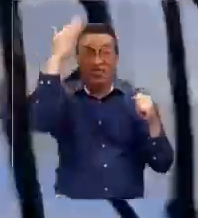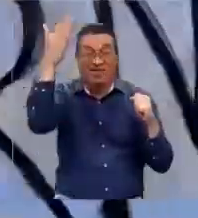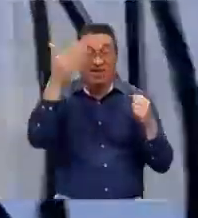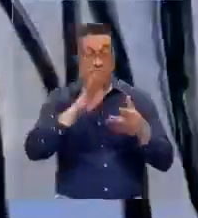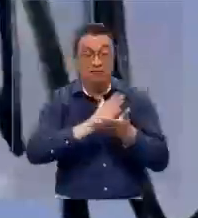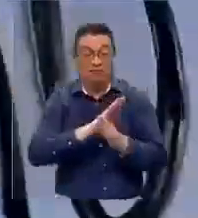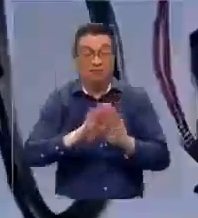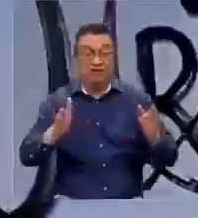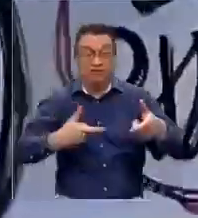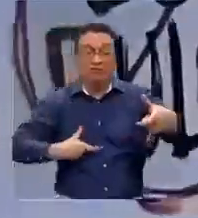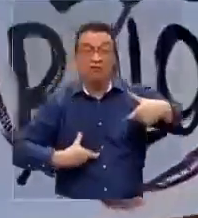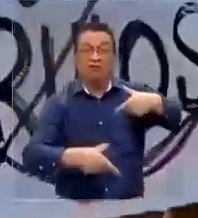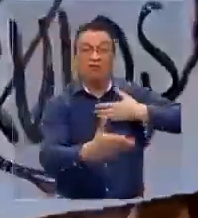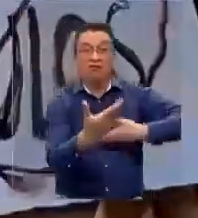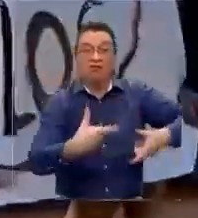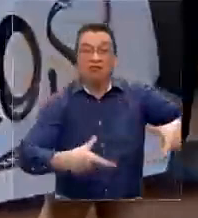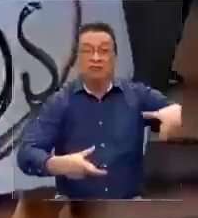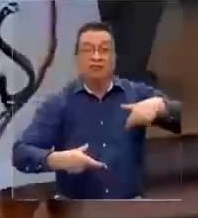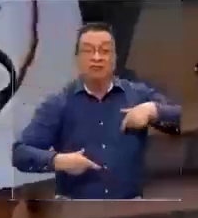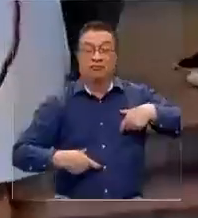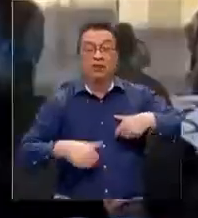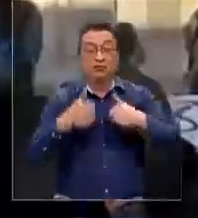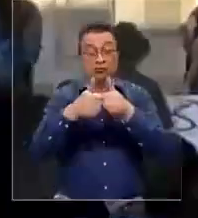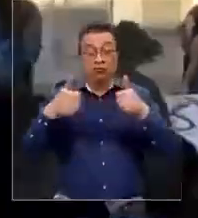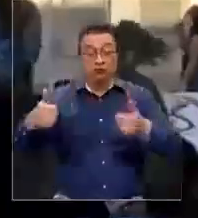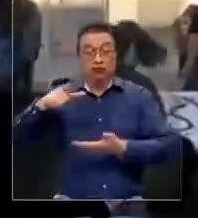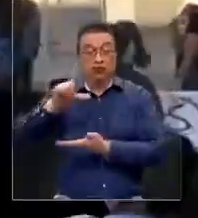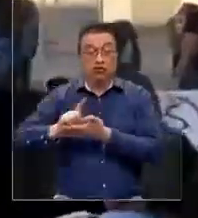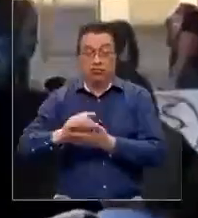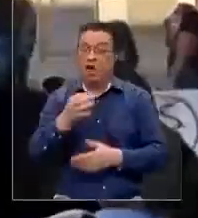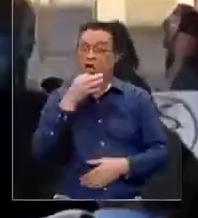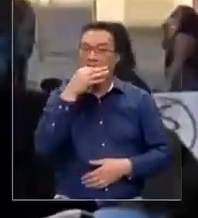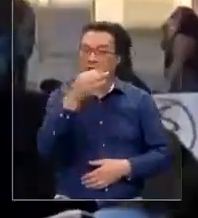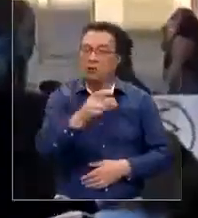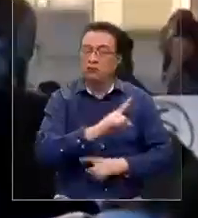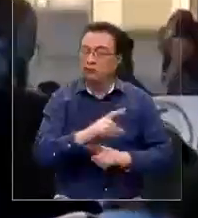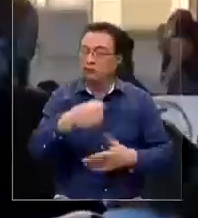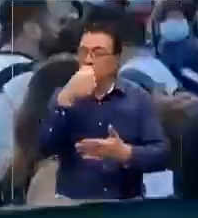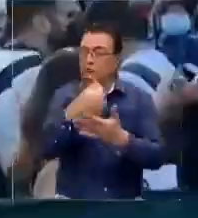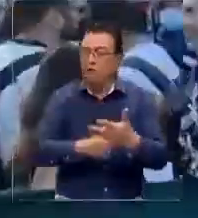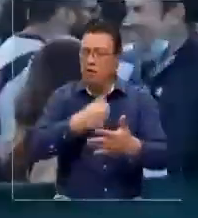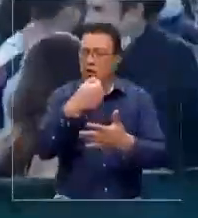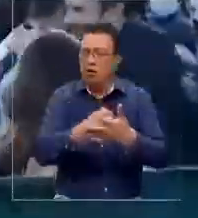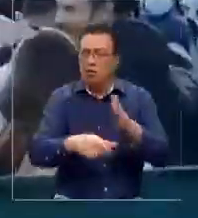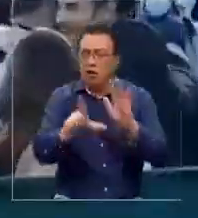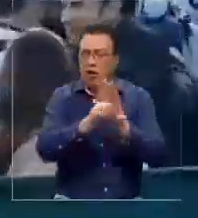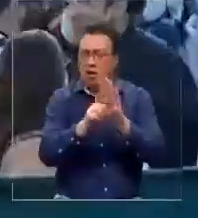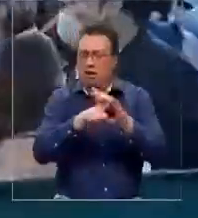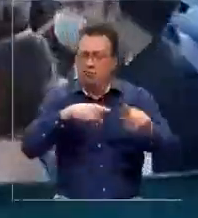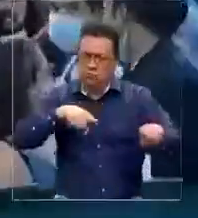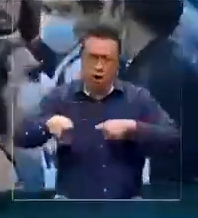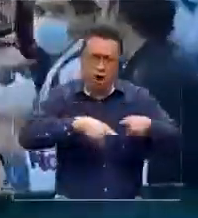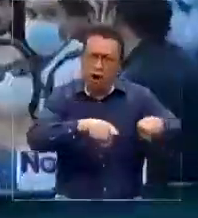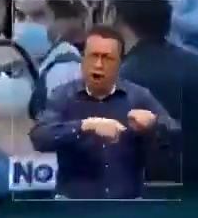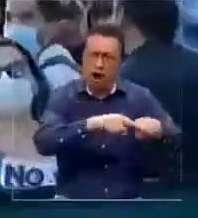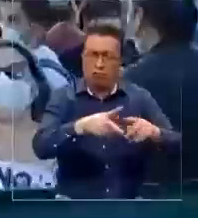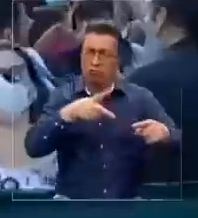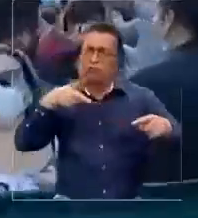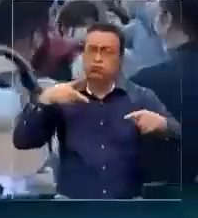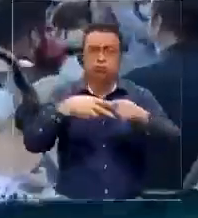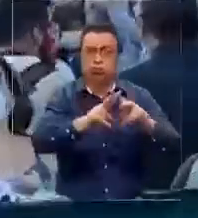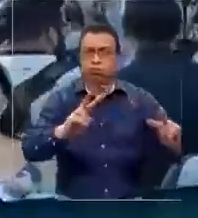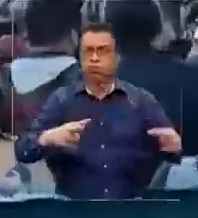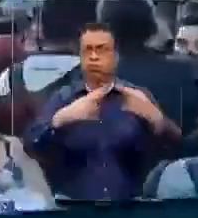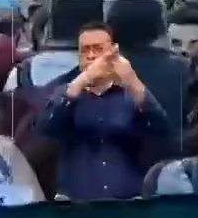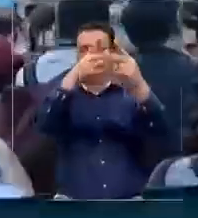su mandato. Autoridades locales ya anunciaron que agotarán todas las instancias legales para detener su